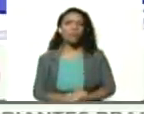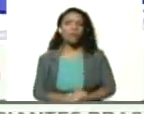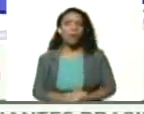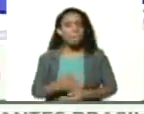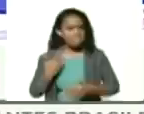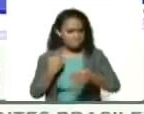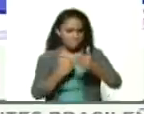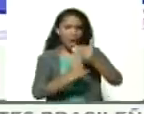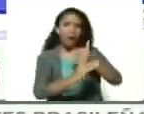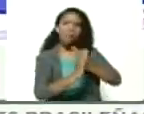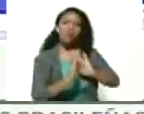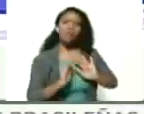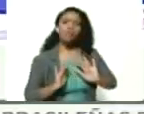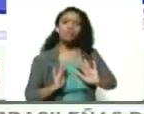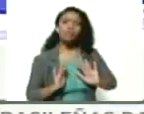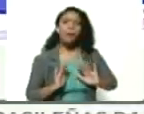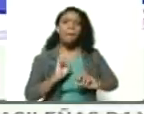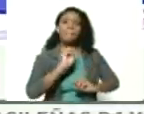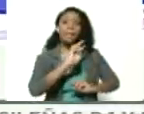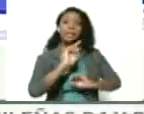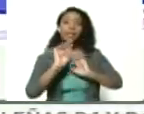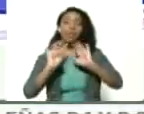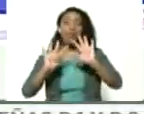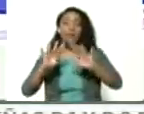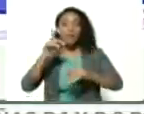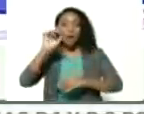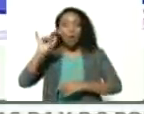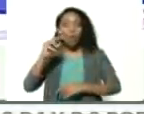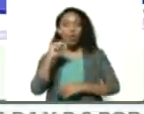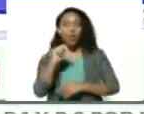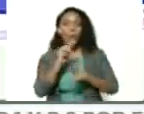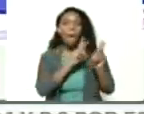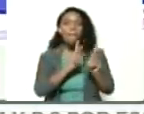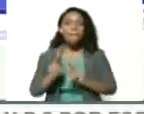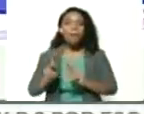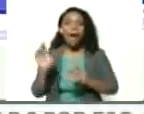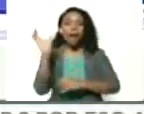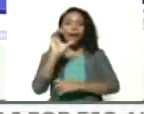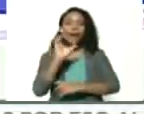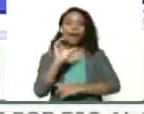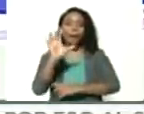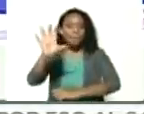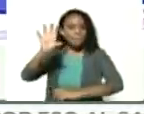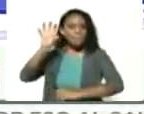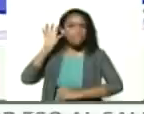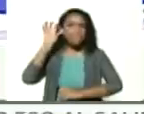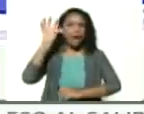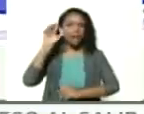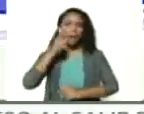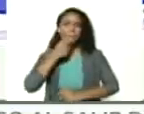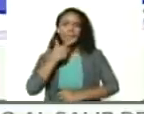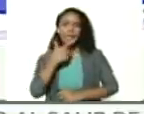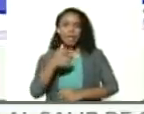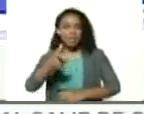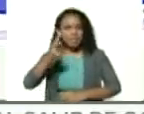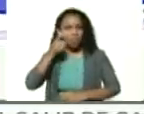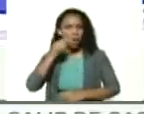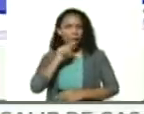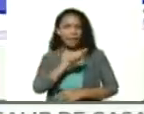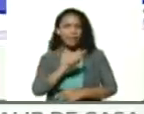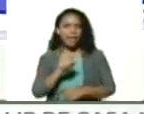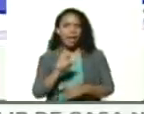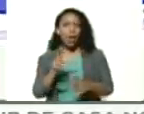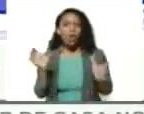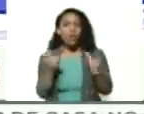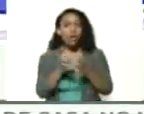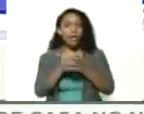Vamos, 29 de junio, plan Caracas Patriota, bella y segura. He nombrado un equipo,